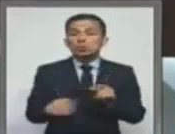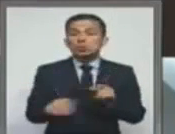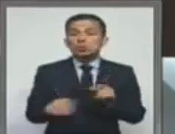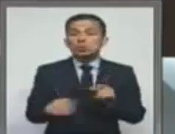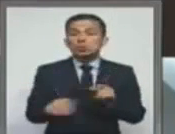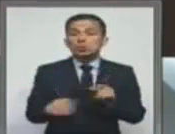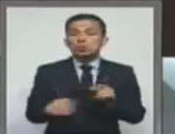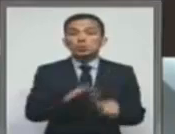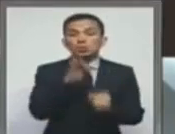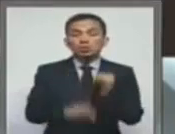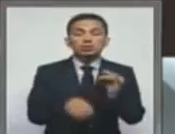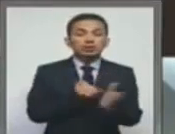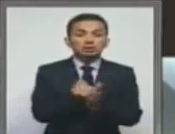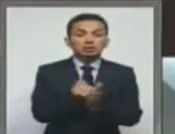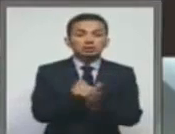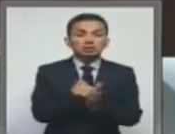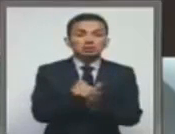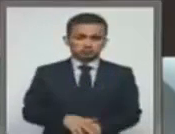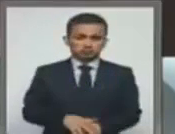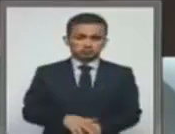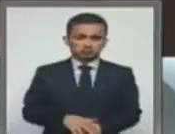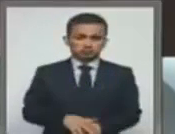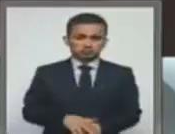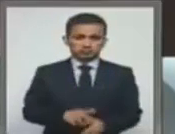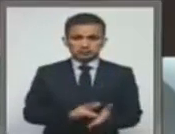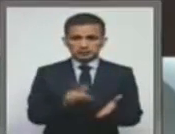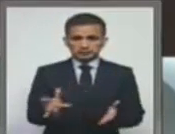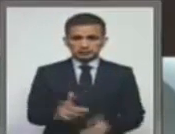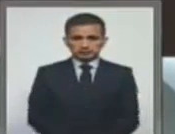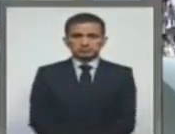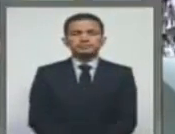la gente la que decida. Gracias. Gracias, diputado Llerenas. Consulta.